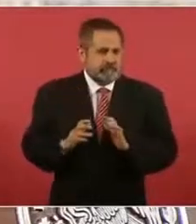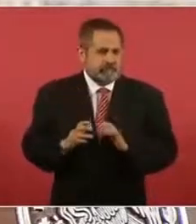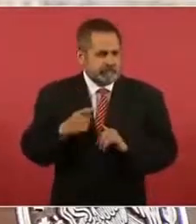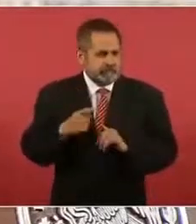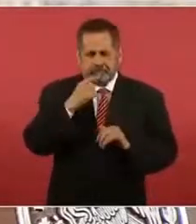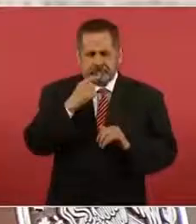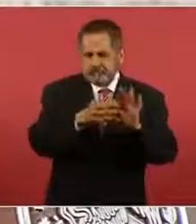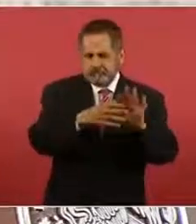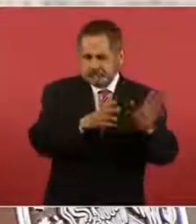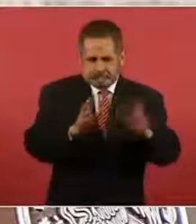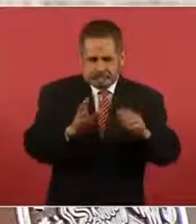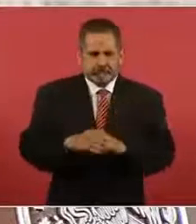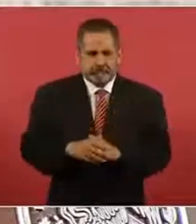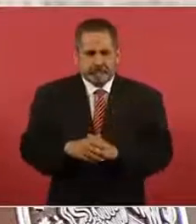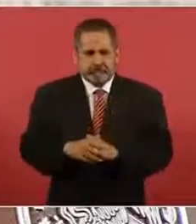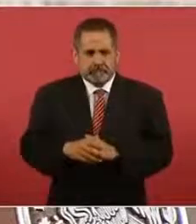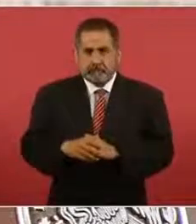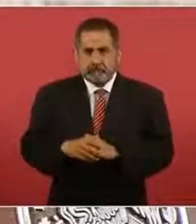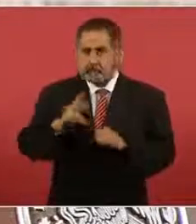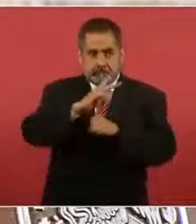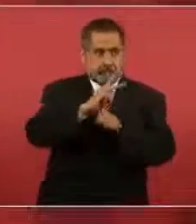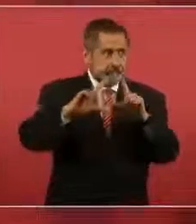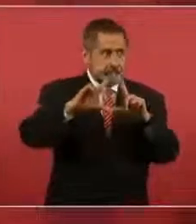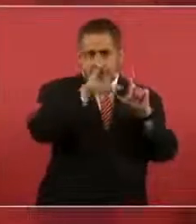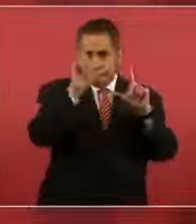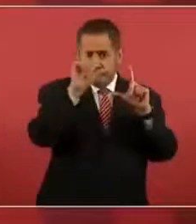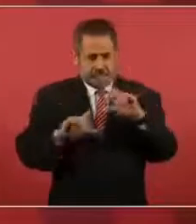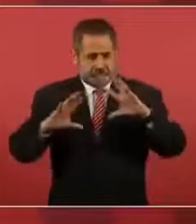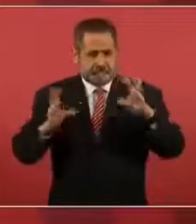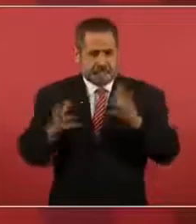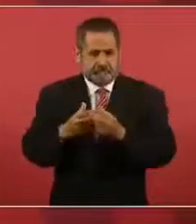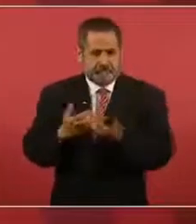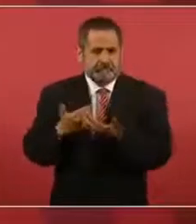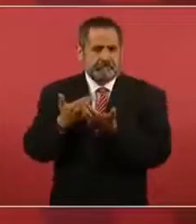entregaron en todo el país